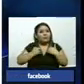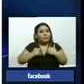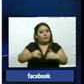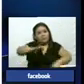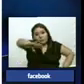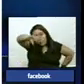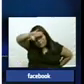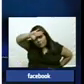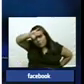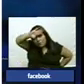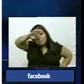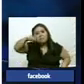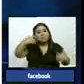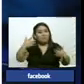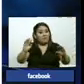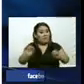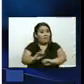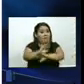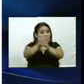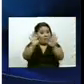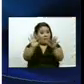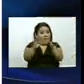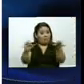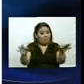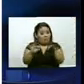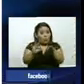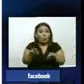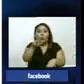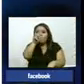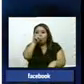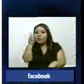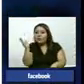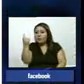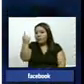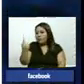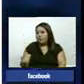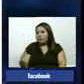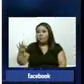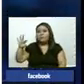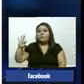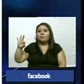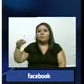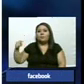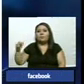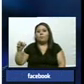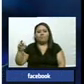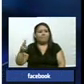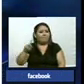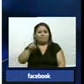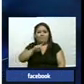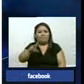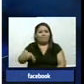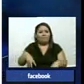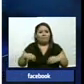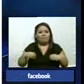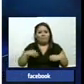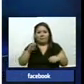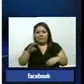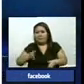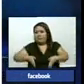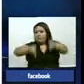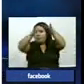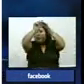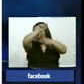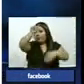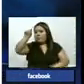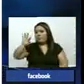Cuscatlán, ha habido aclaraciones. En su cuenta en la red social Twitter, el fiscal general de la República, Raúl Melara, rechazó que el Ministerio Público o la